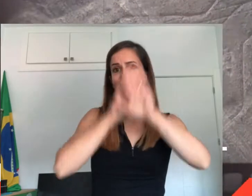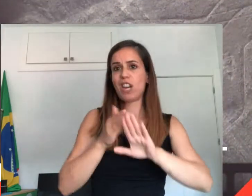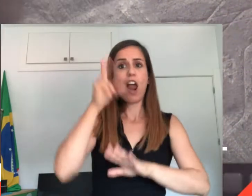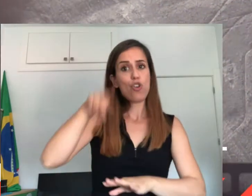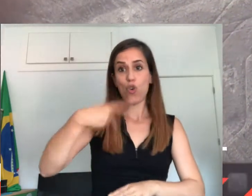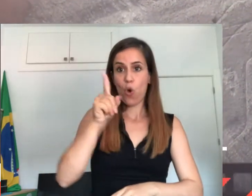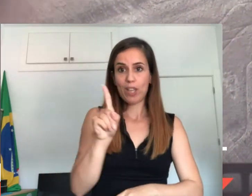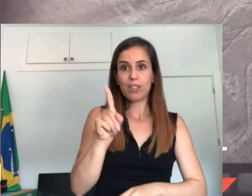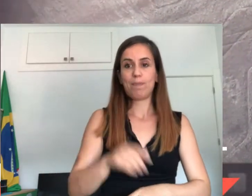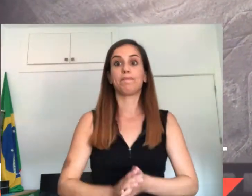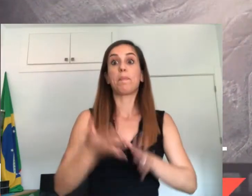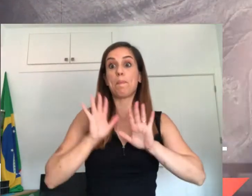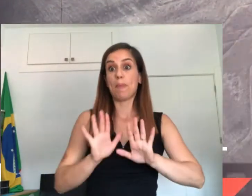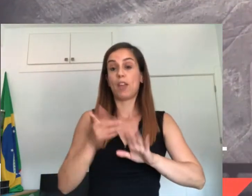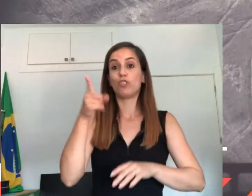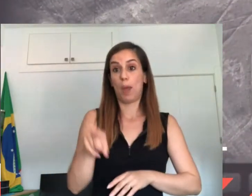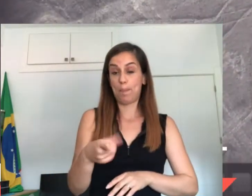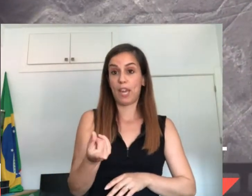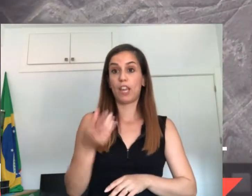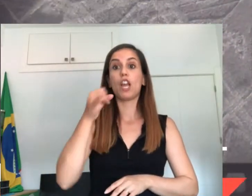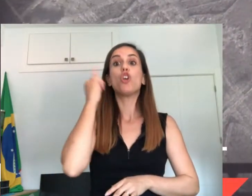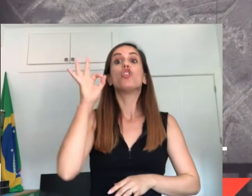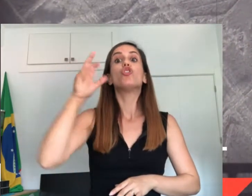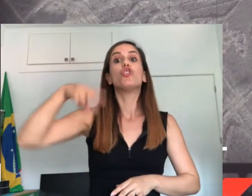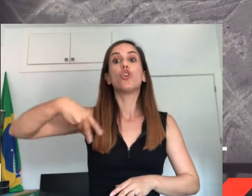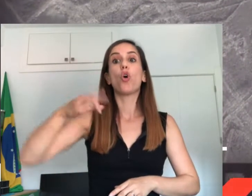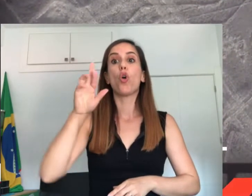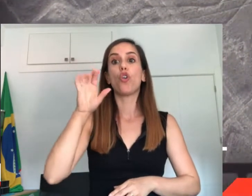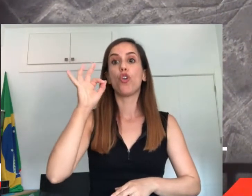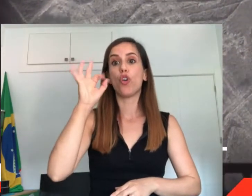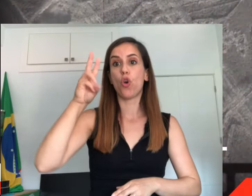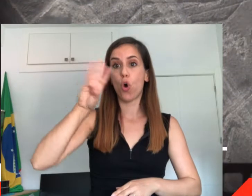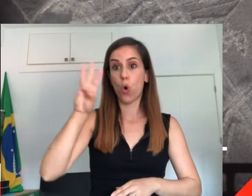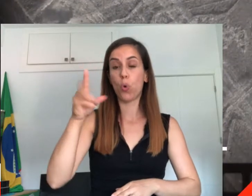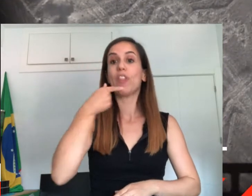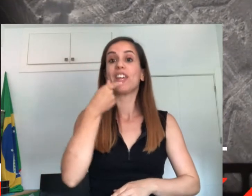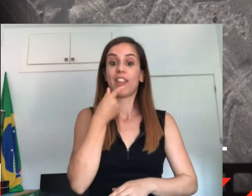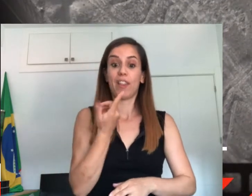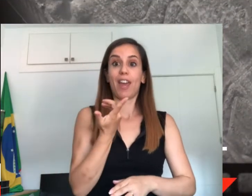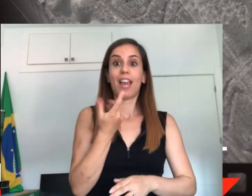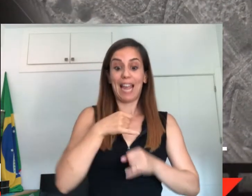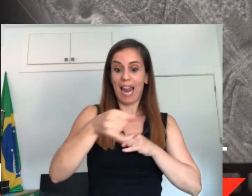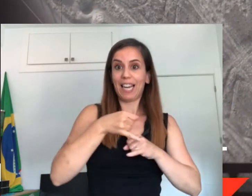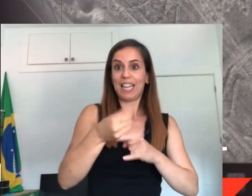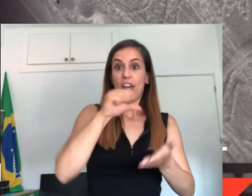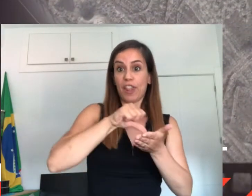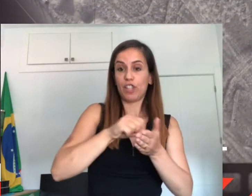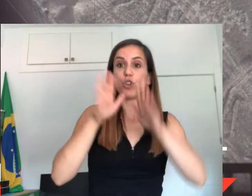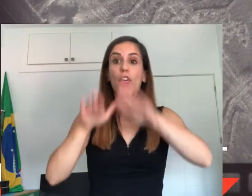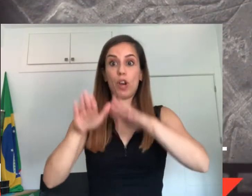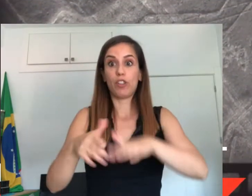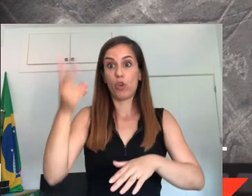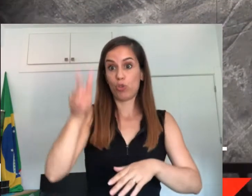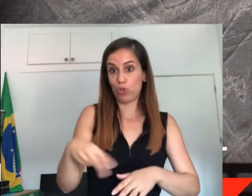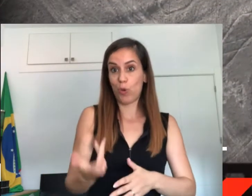En 1942 también John Rowe habla de que son centros de adoración y otro discípulo suyo,